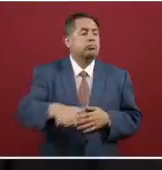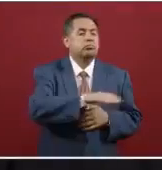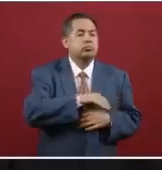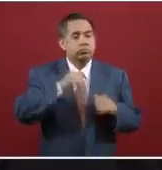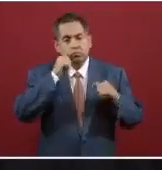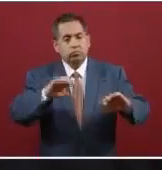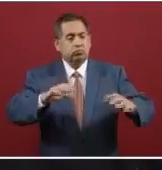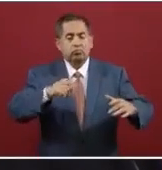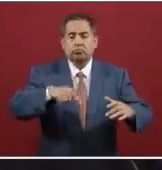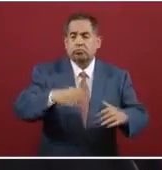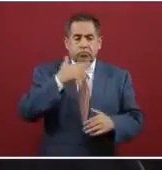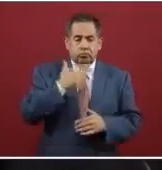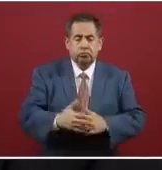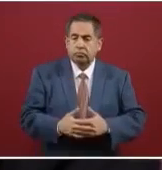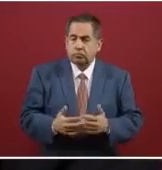En efecto,